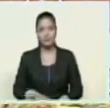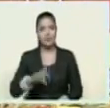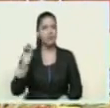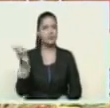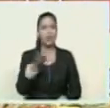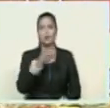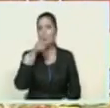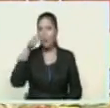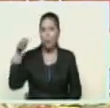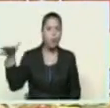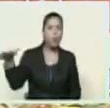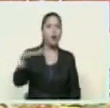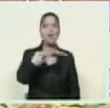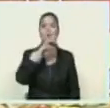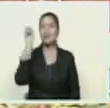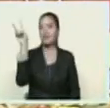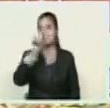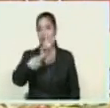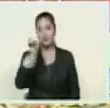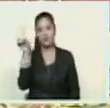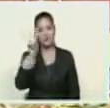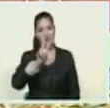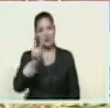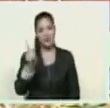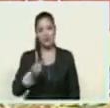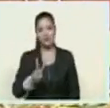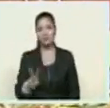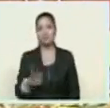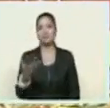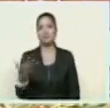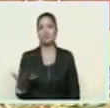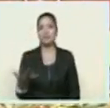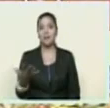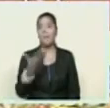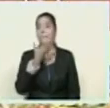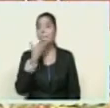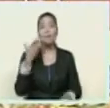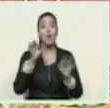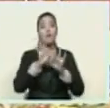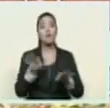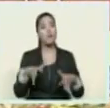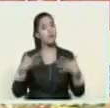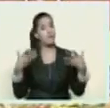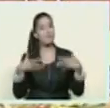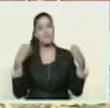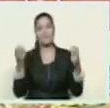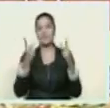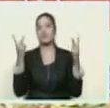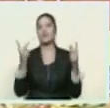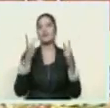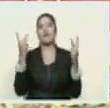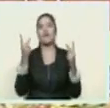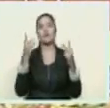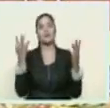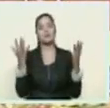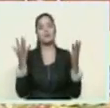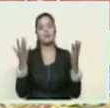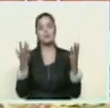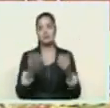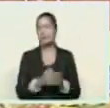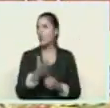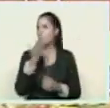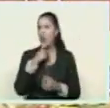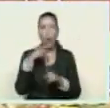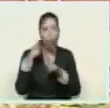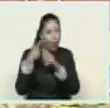ya todo el pueblo de personas no encontrar mejor forma de celebrar en la victoria no